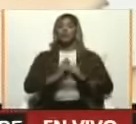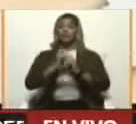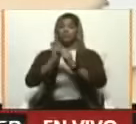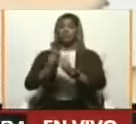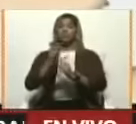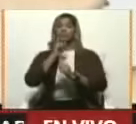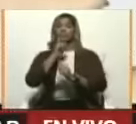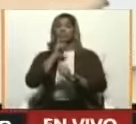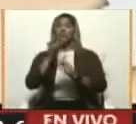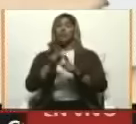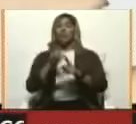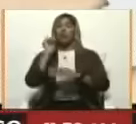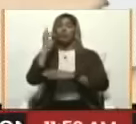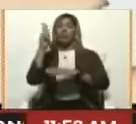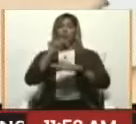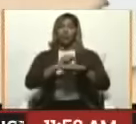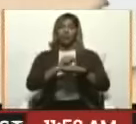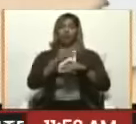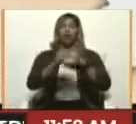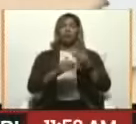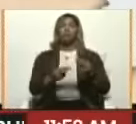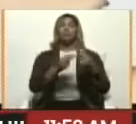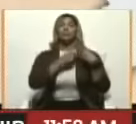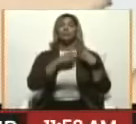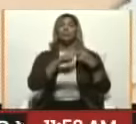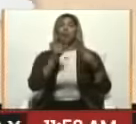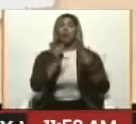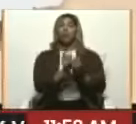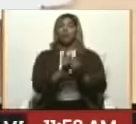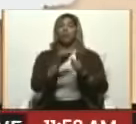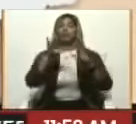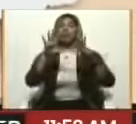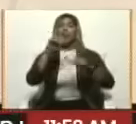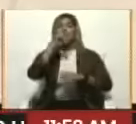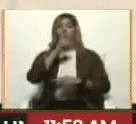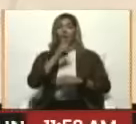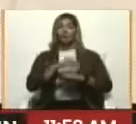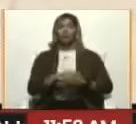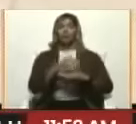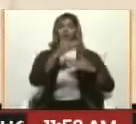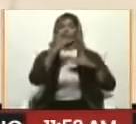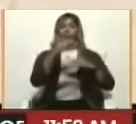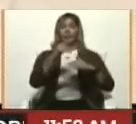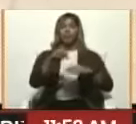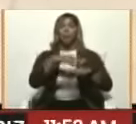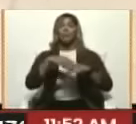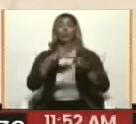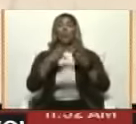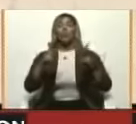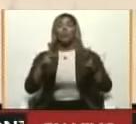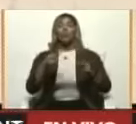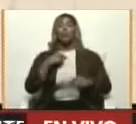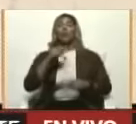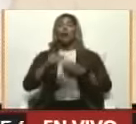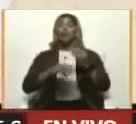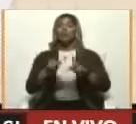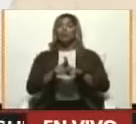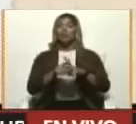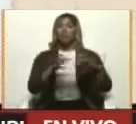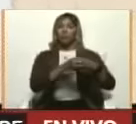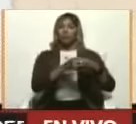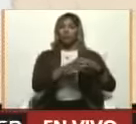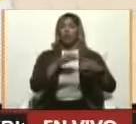la Asamblea Nacional para ejercer el cargo por un periodo de 7 años. El Ministerio Público es el que ejerce en nombre del